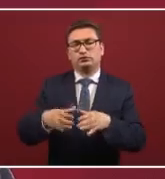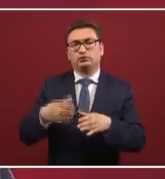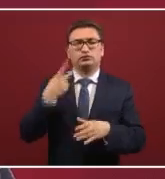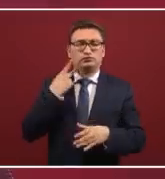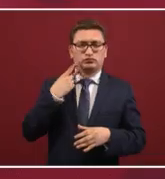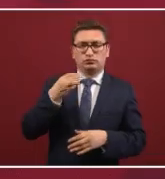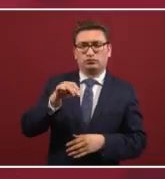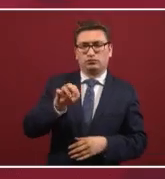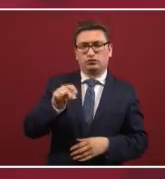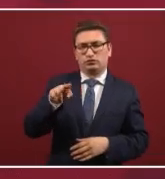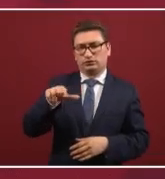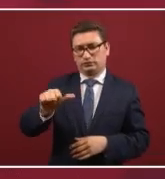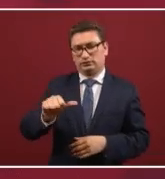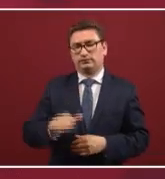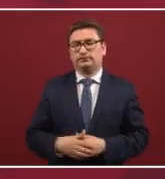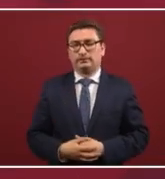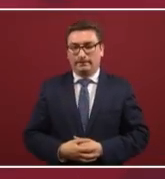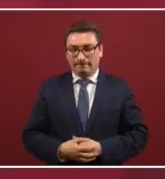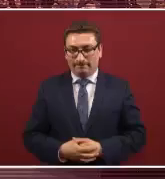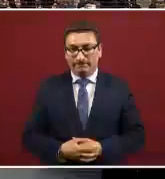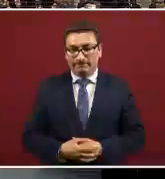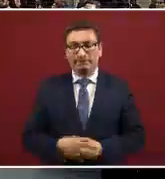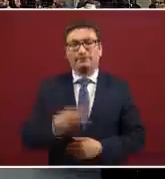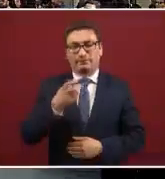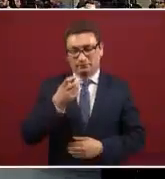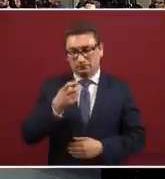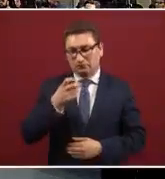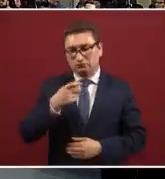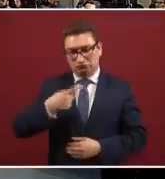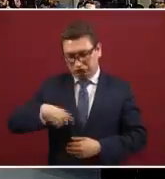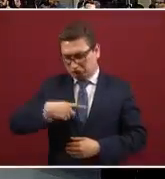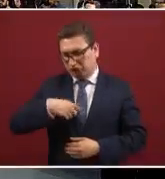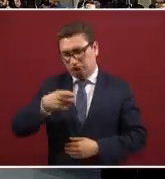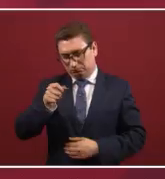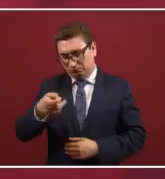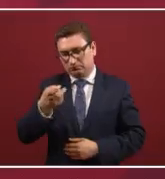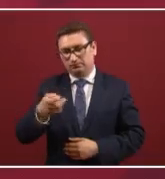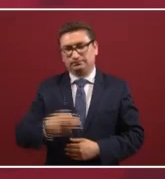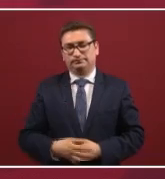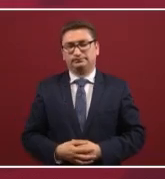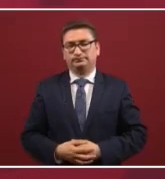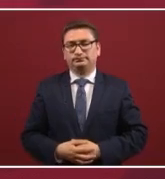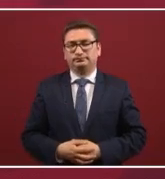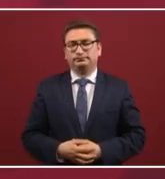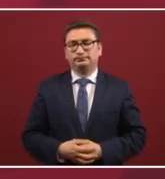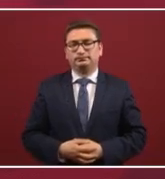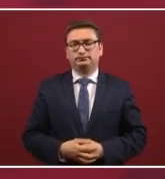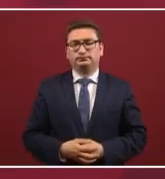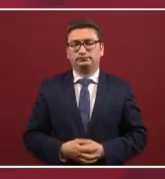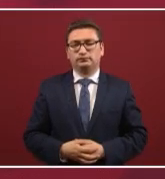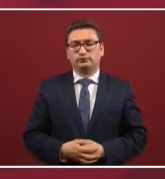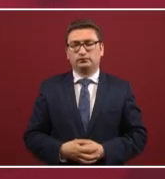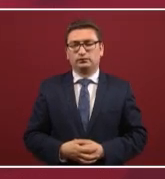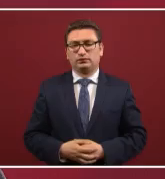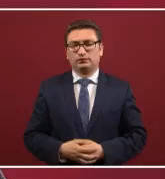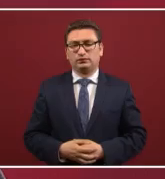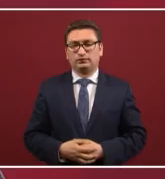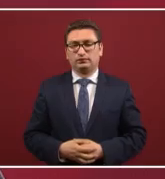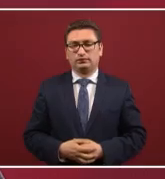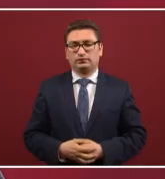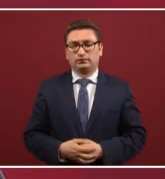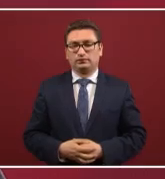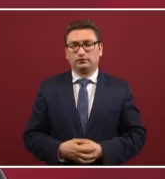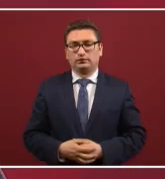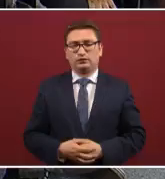el acuerdo que está planteando el presidente? Es parte de eso. Hoy aquí. ¿Pero con el